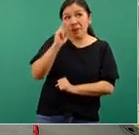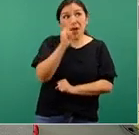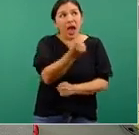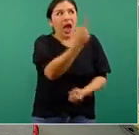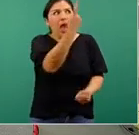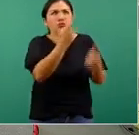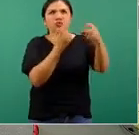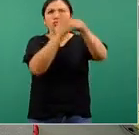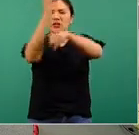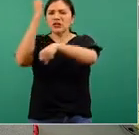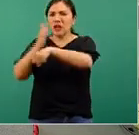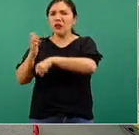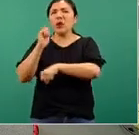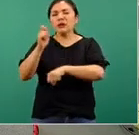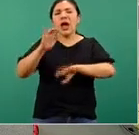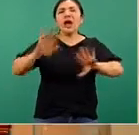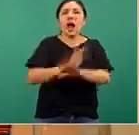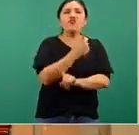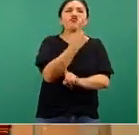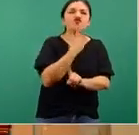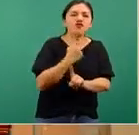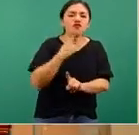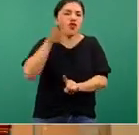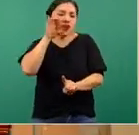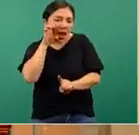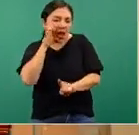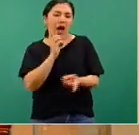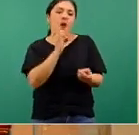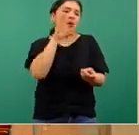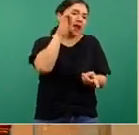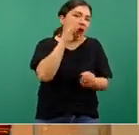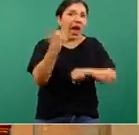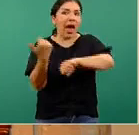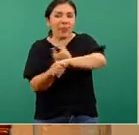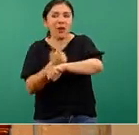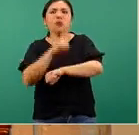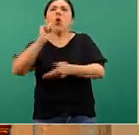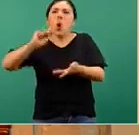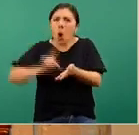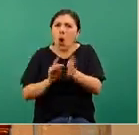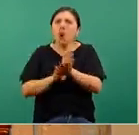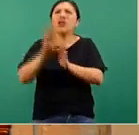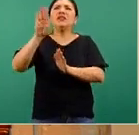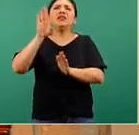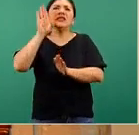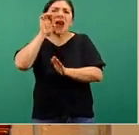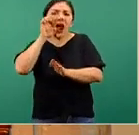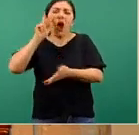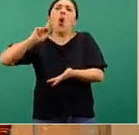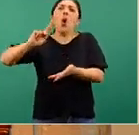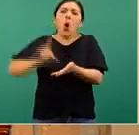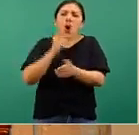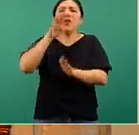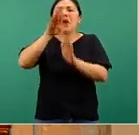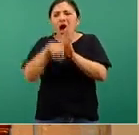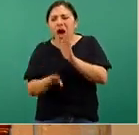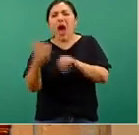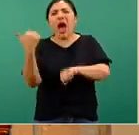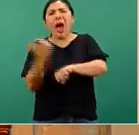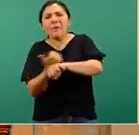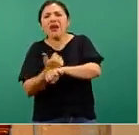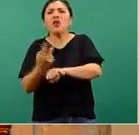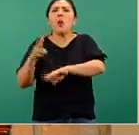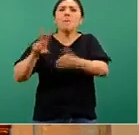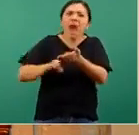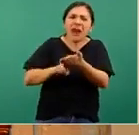que han disminuido de un rojo a un naranja, de un naranja a un amarillo, y luego vuelven a subir un naranja y vuelven a bajar a un amarillo, llegan a un verde